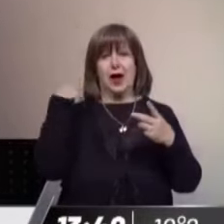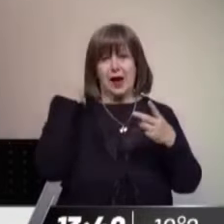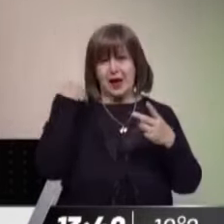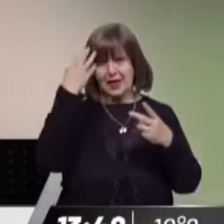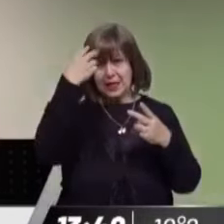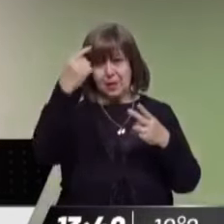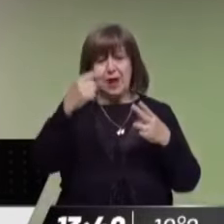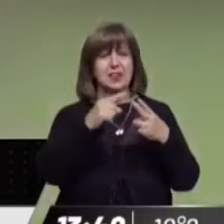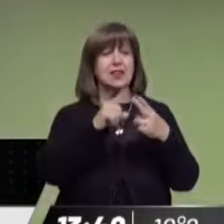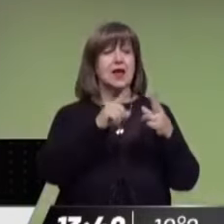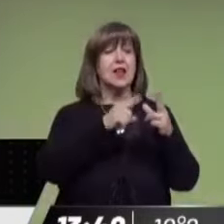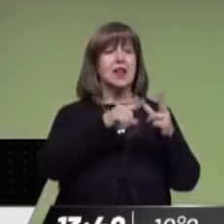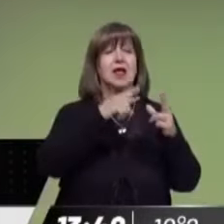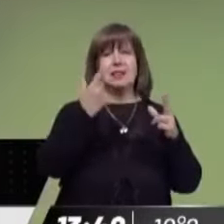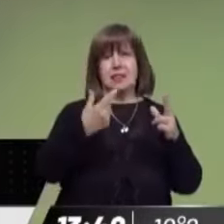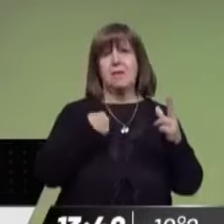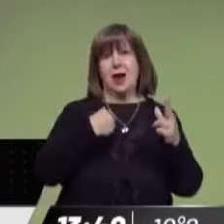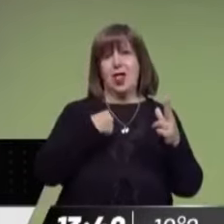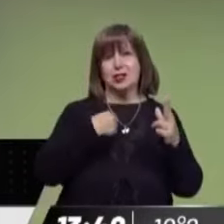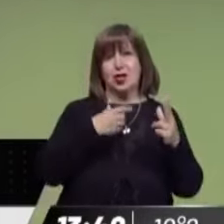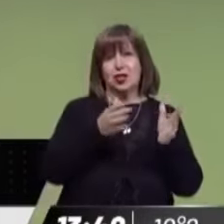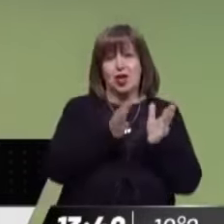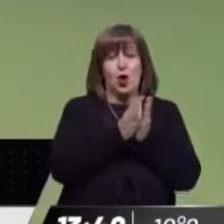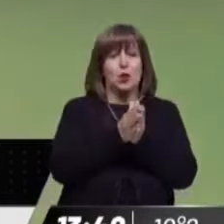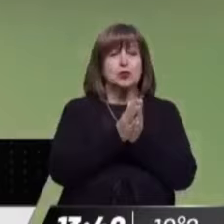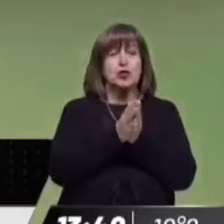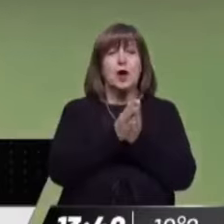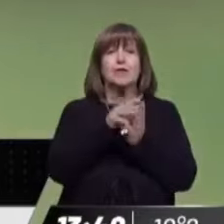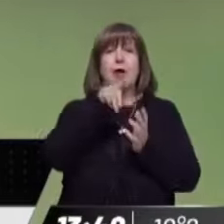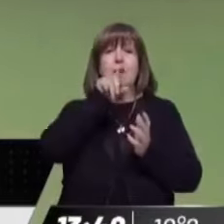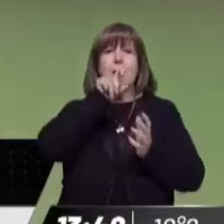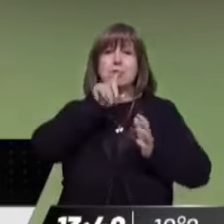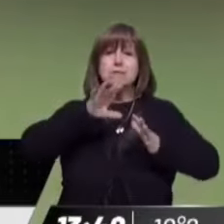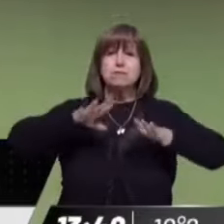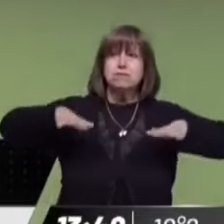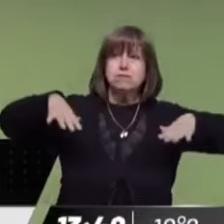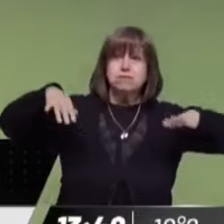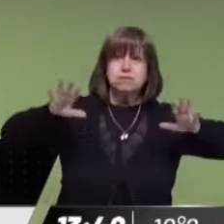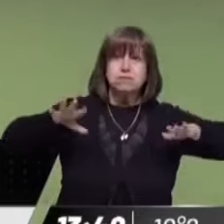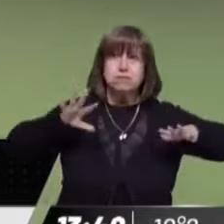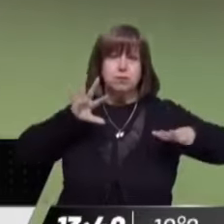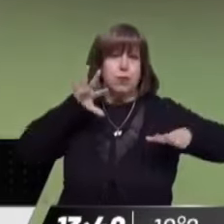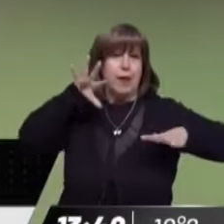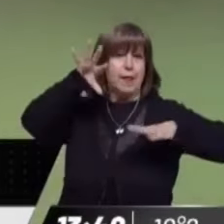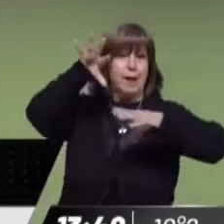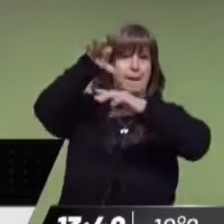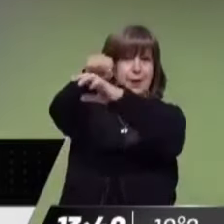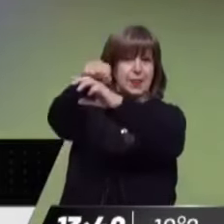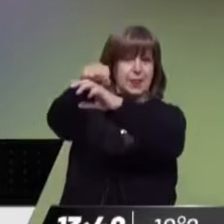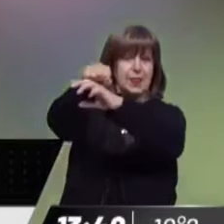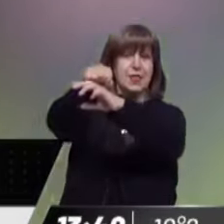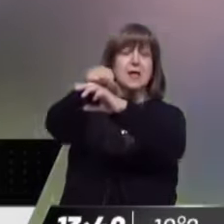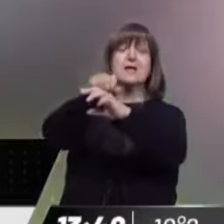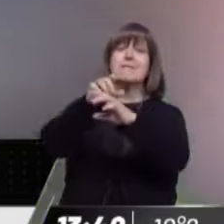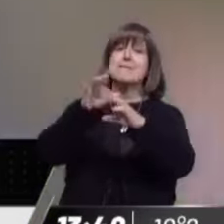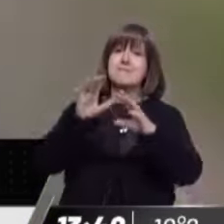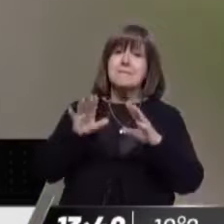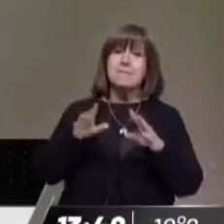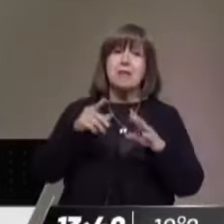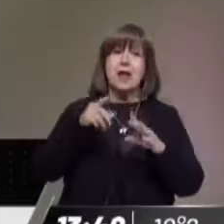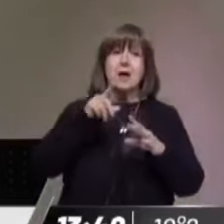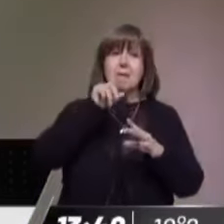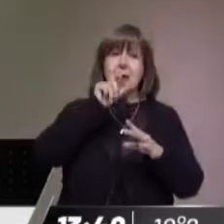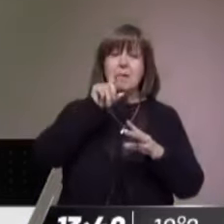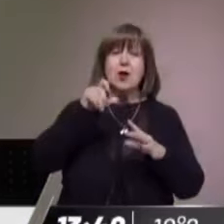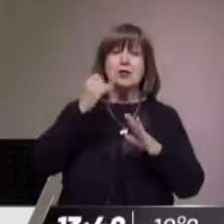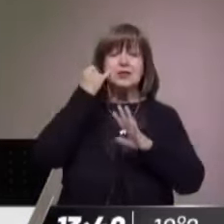para la liberación de aves rapaces como parte del control biológico de catas. Las aves rapaces han